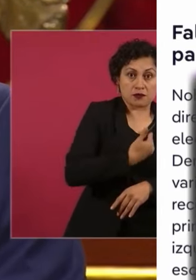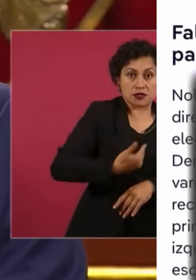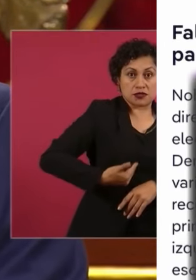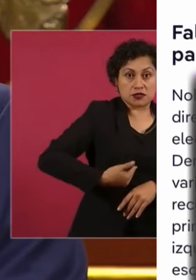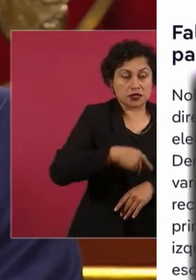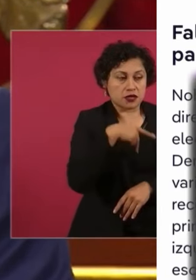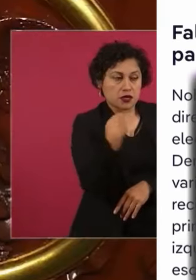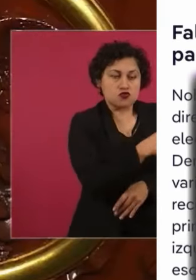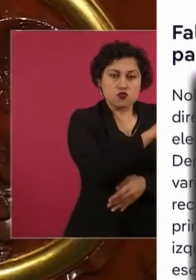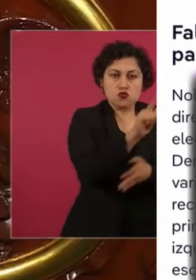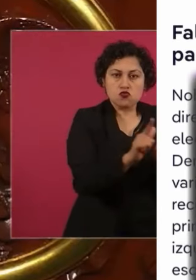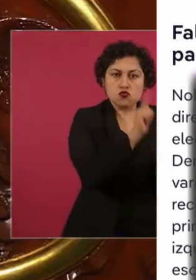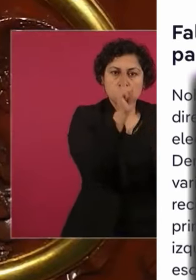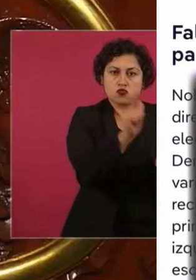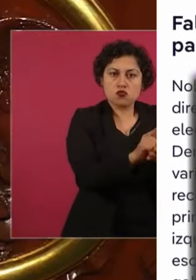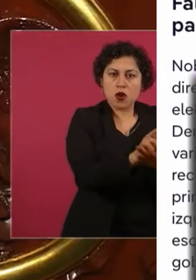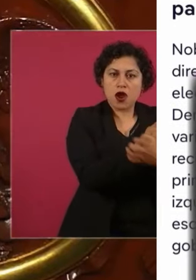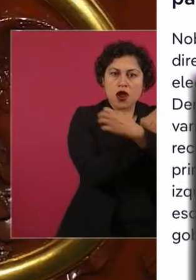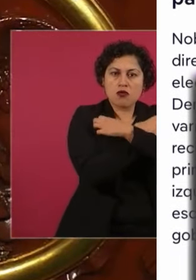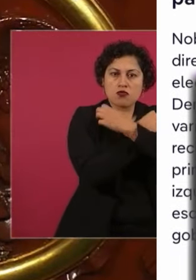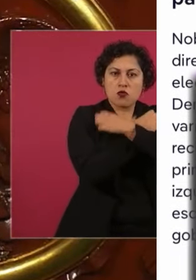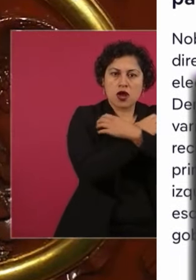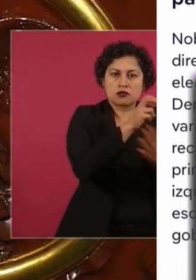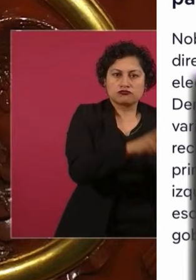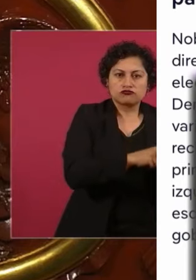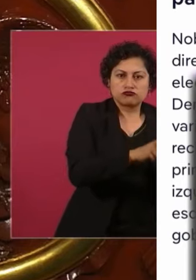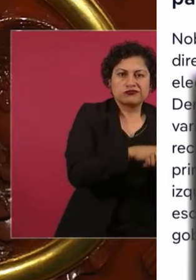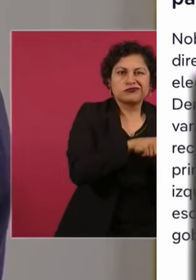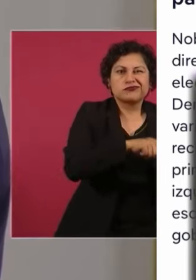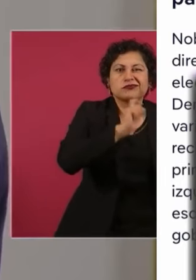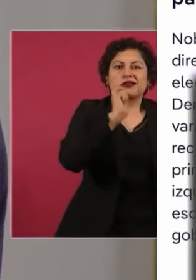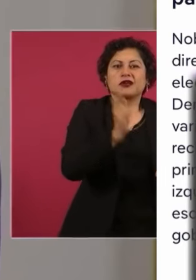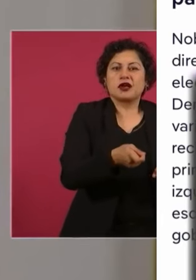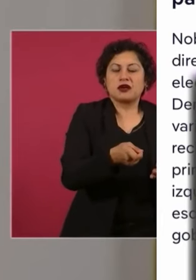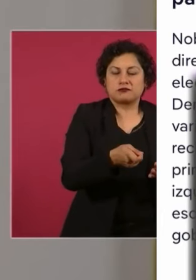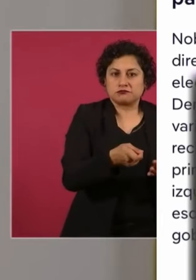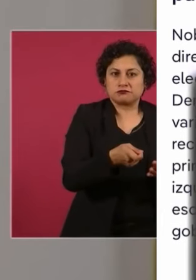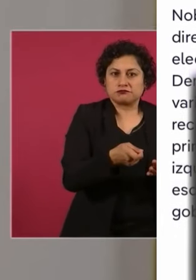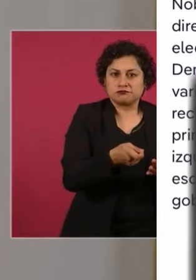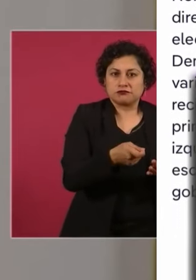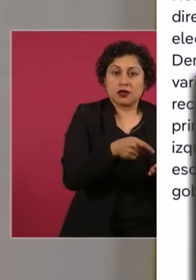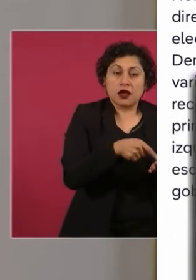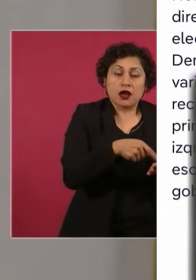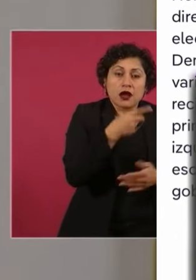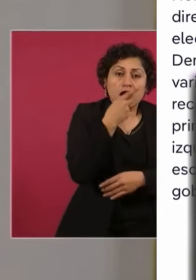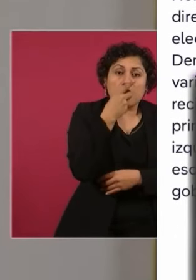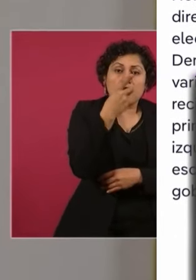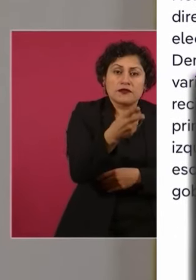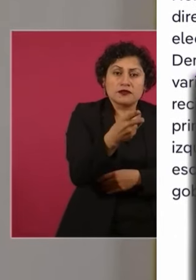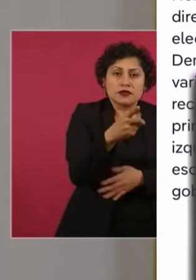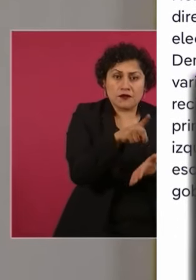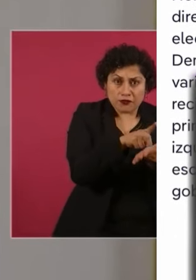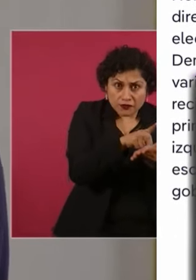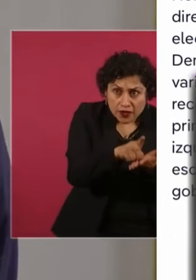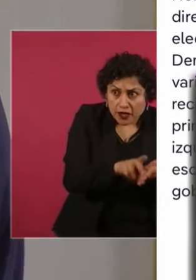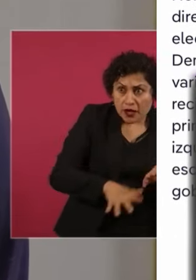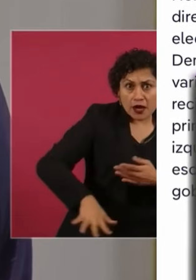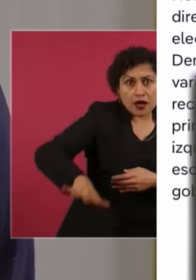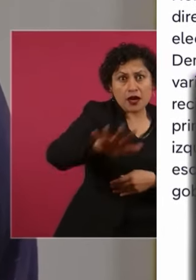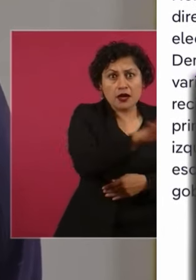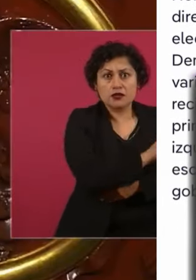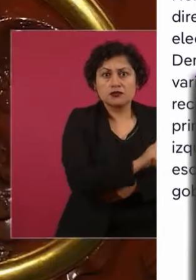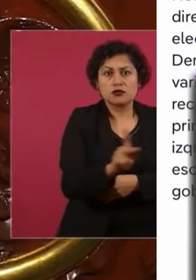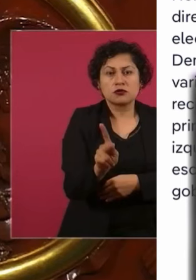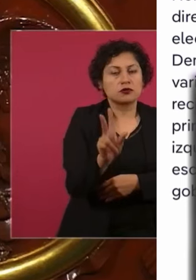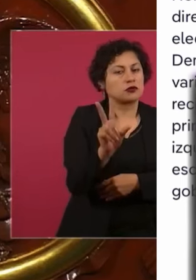en su primer intento. El propio Daniel Noboa ocupó varios cargos en el Grupo Noboa y recientemente fue elegido miembro de la Asamblea Nacional